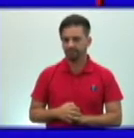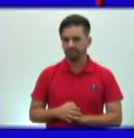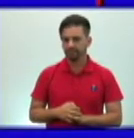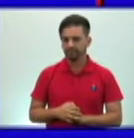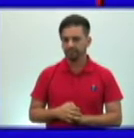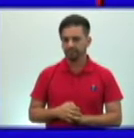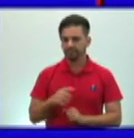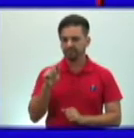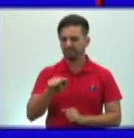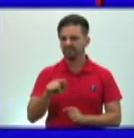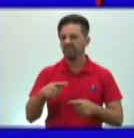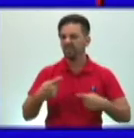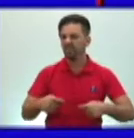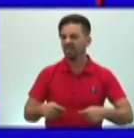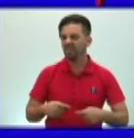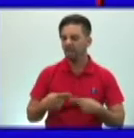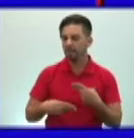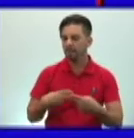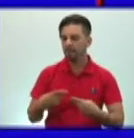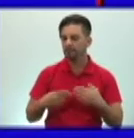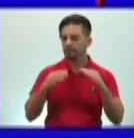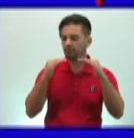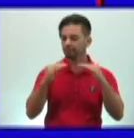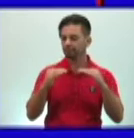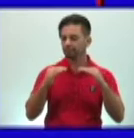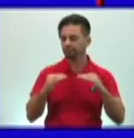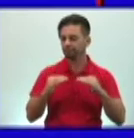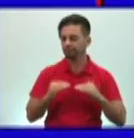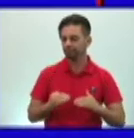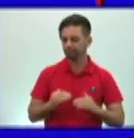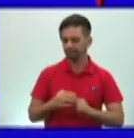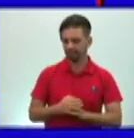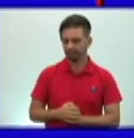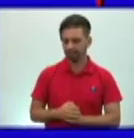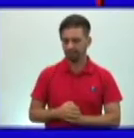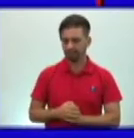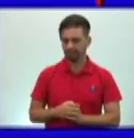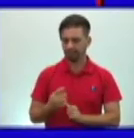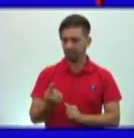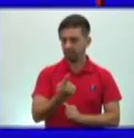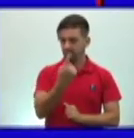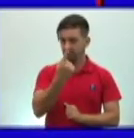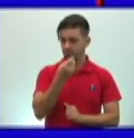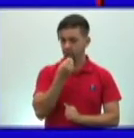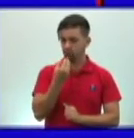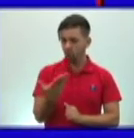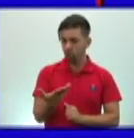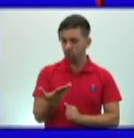es lo que ustedes deben de realizar. En primer lugar, ¿es posible construir una realidad material?